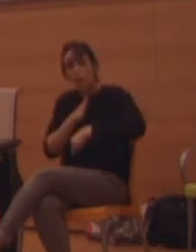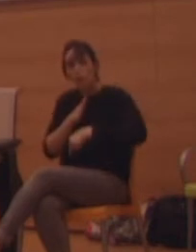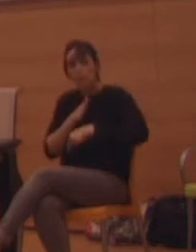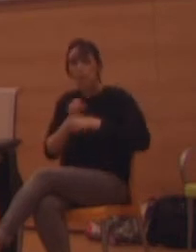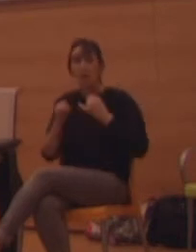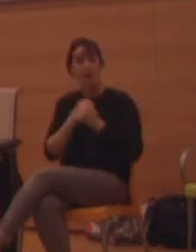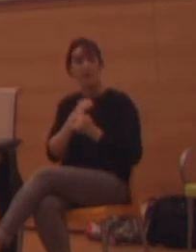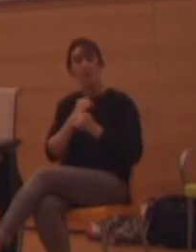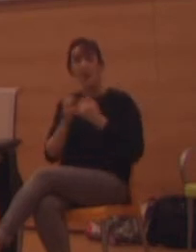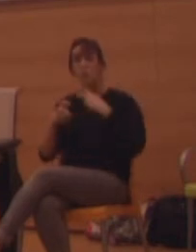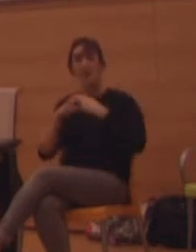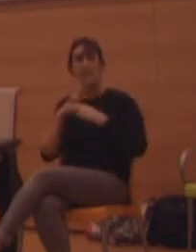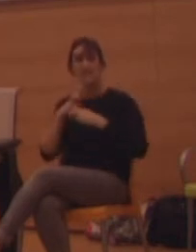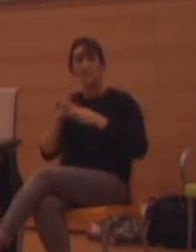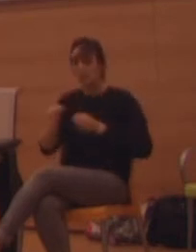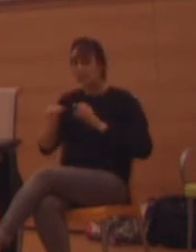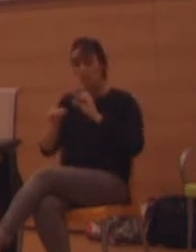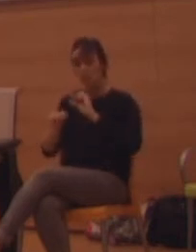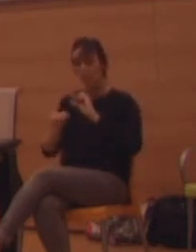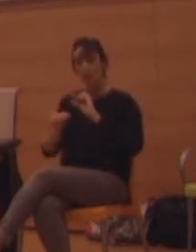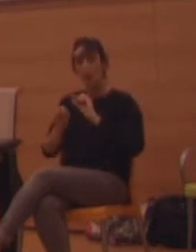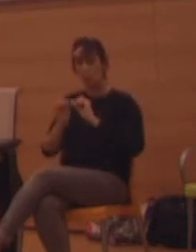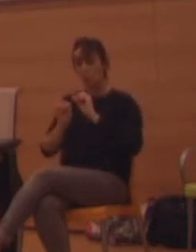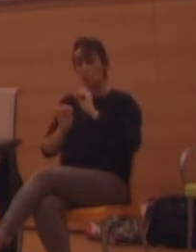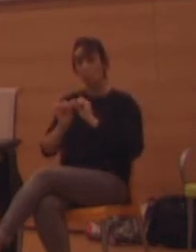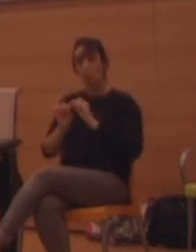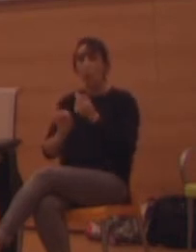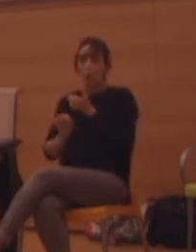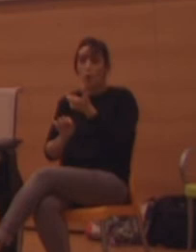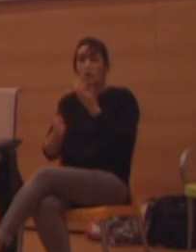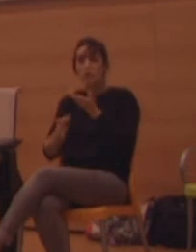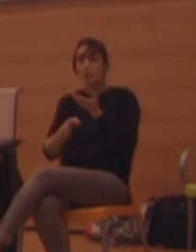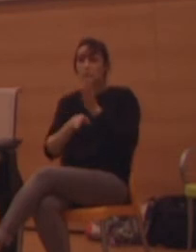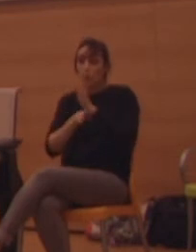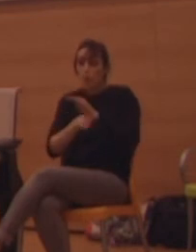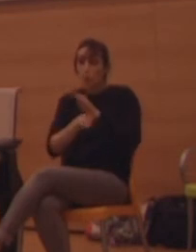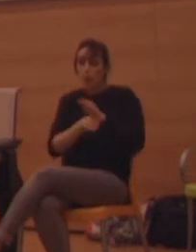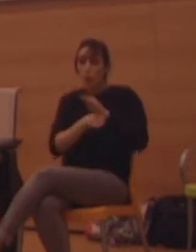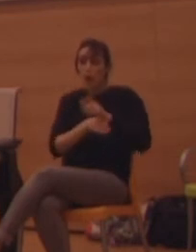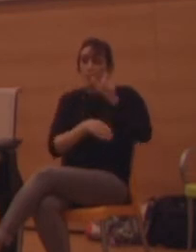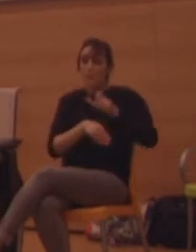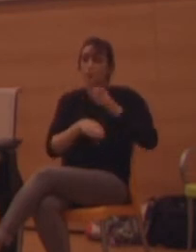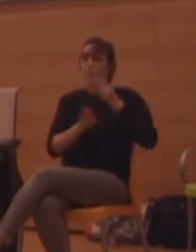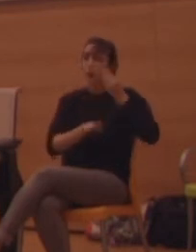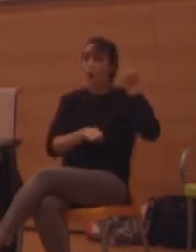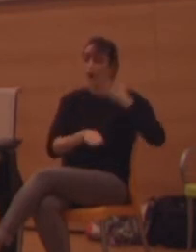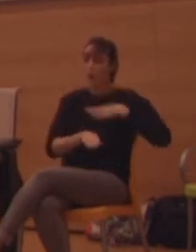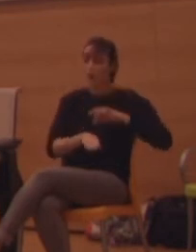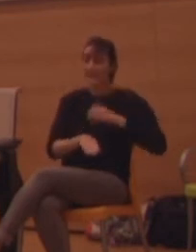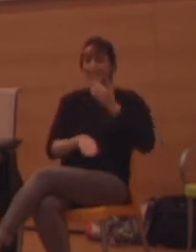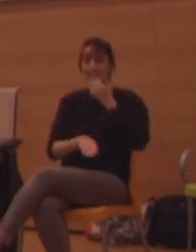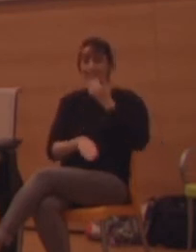bastante superficial y después se puede ir tratando al paciente y puede ir mejorando. Si la lesión es neuropática,